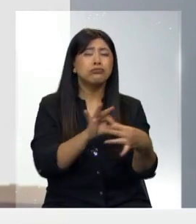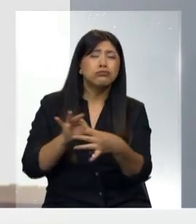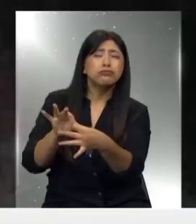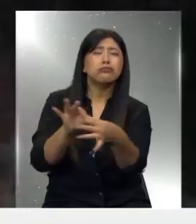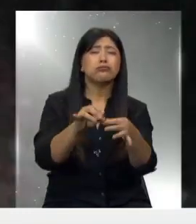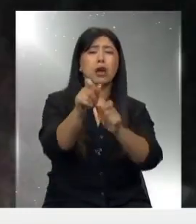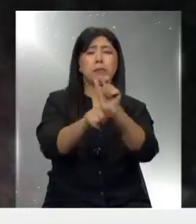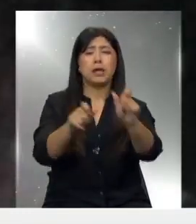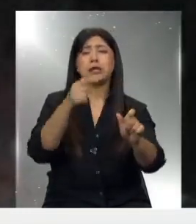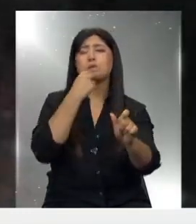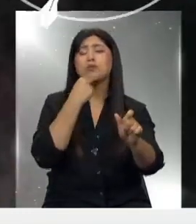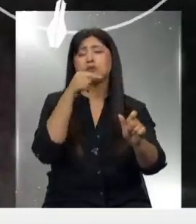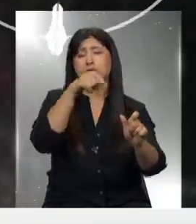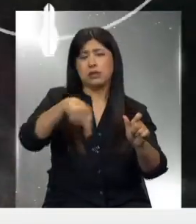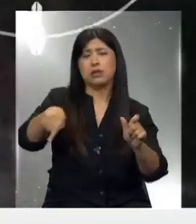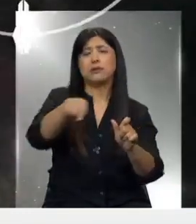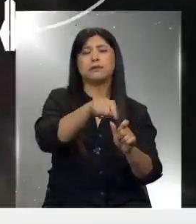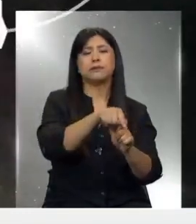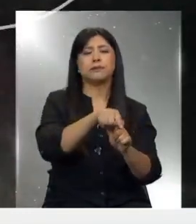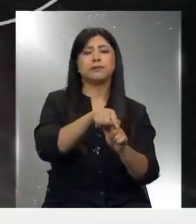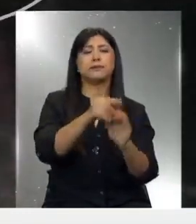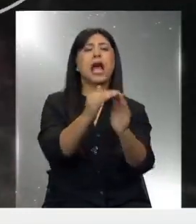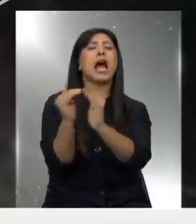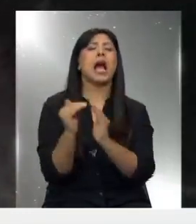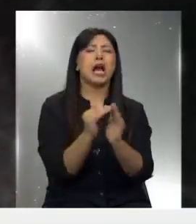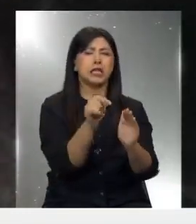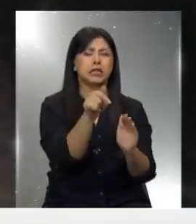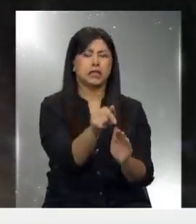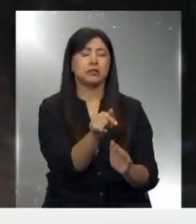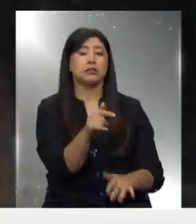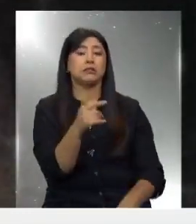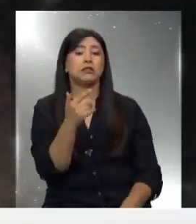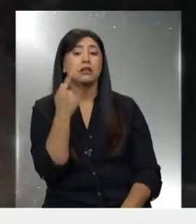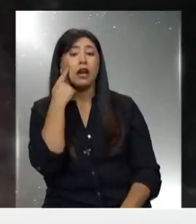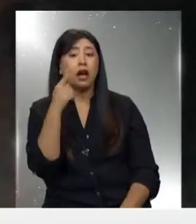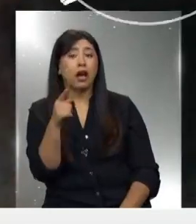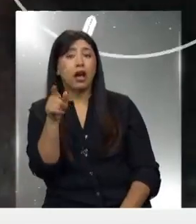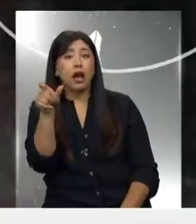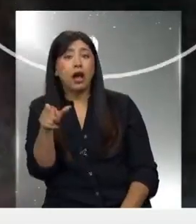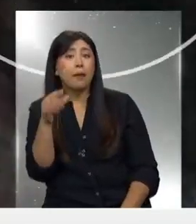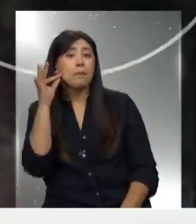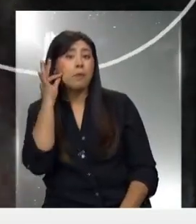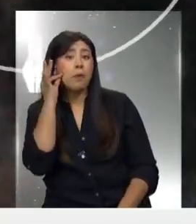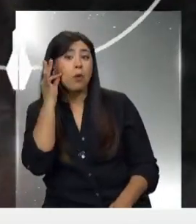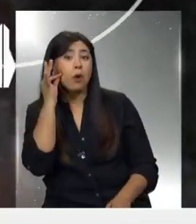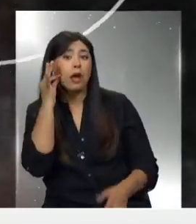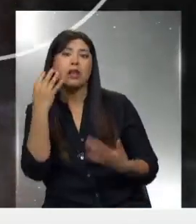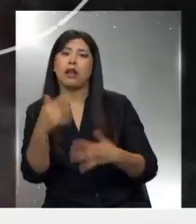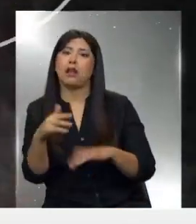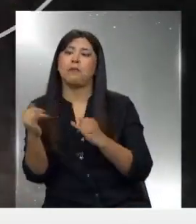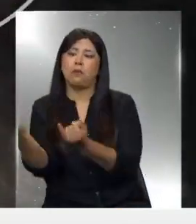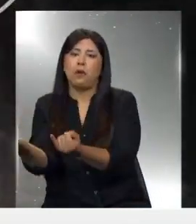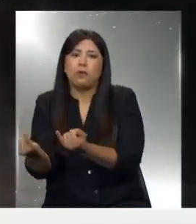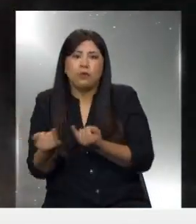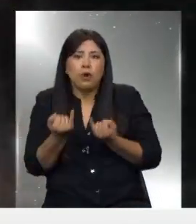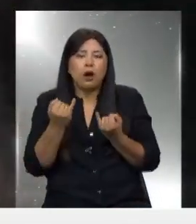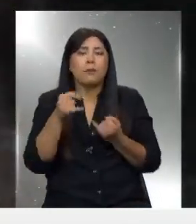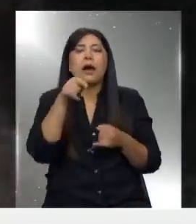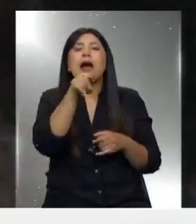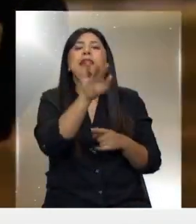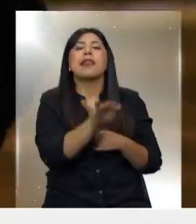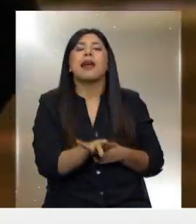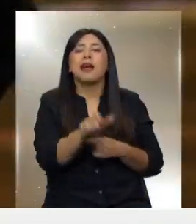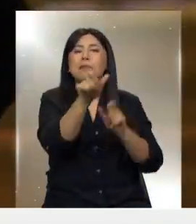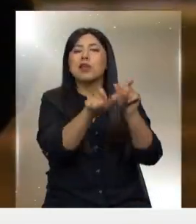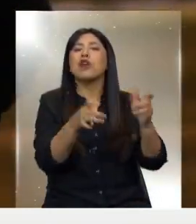vecinos del lugar. El testimonio del acompañante de la víctima será clave para describir las características físicas y las vestimentas de los autores del